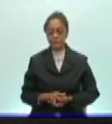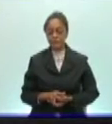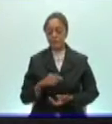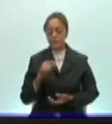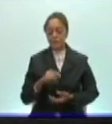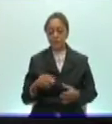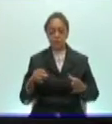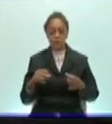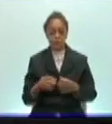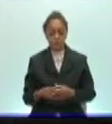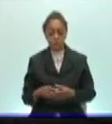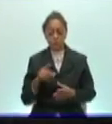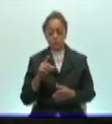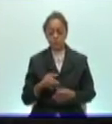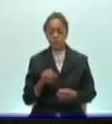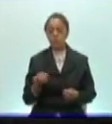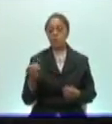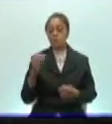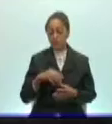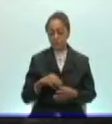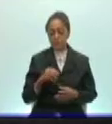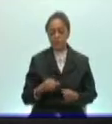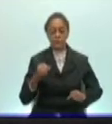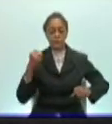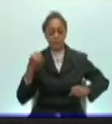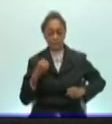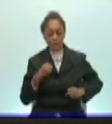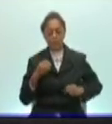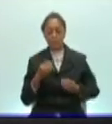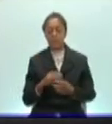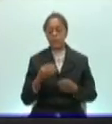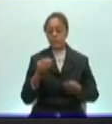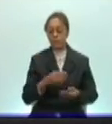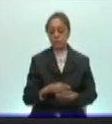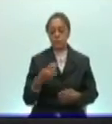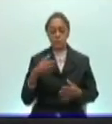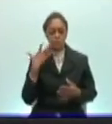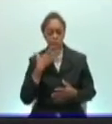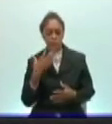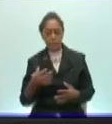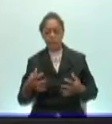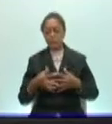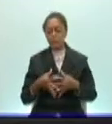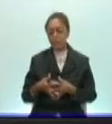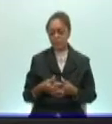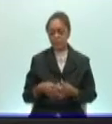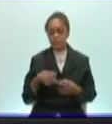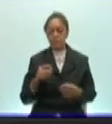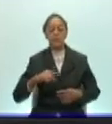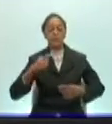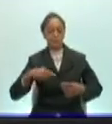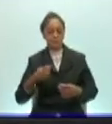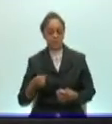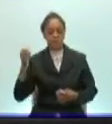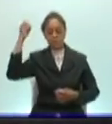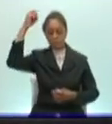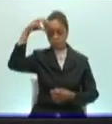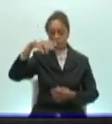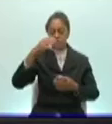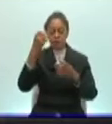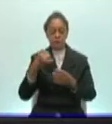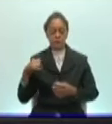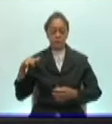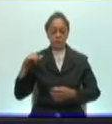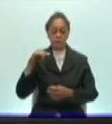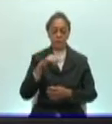Estos grupos son abastecidos de armamento y recursos por los Estados Unidos en frecuentes lanzamientos desde